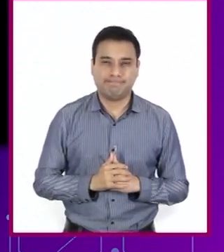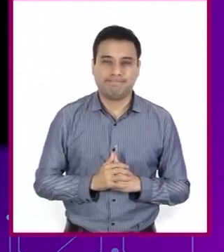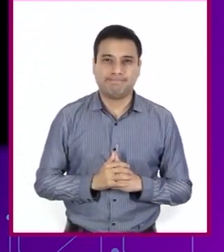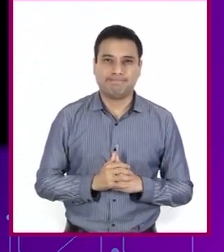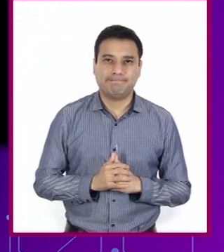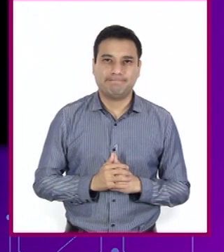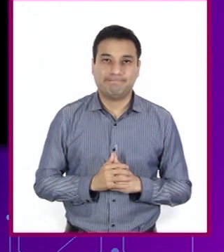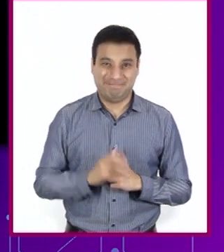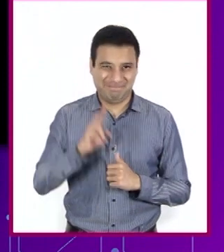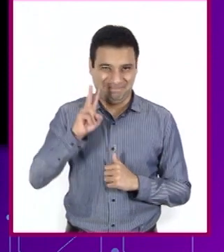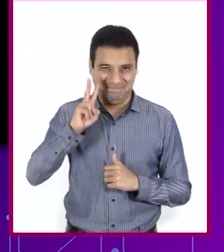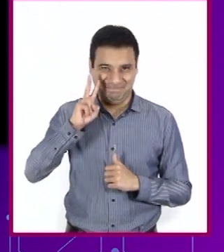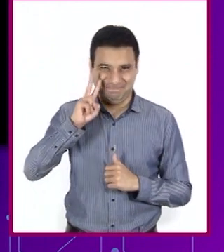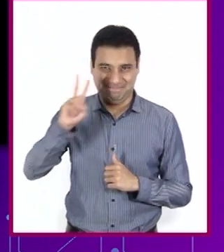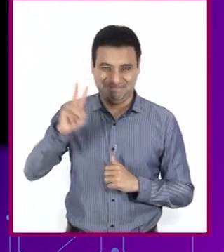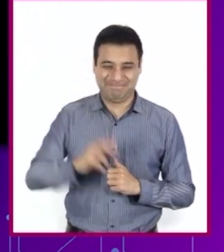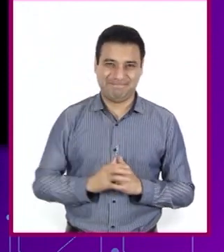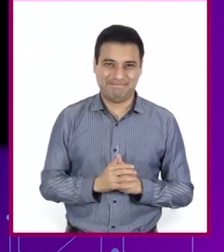Si observamos,